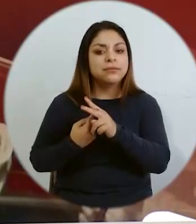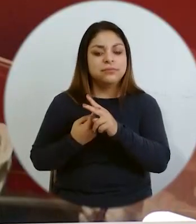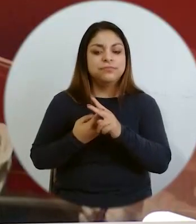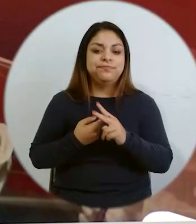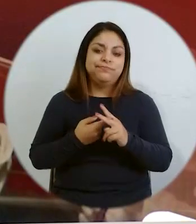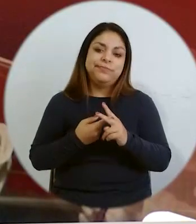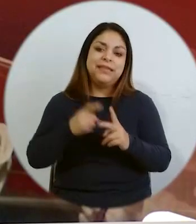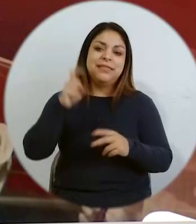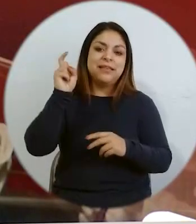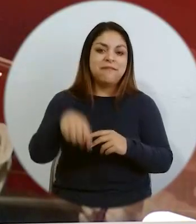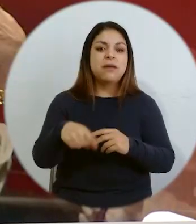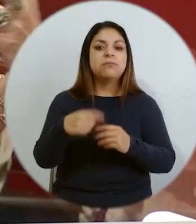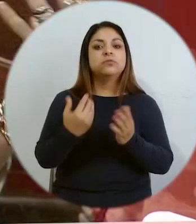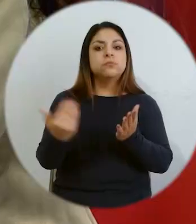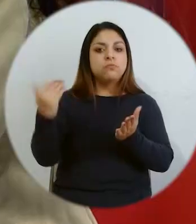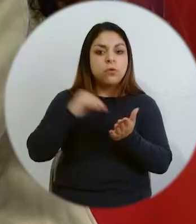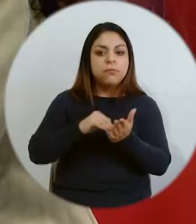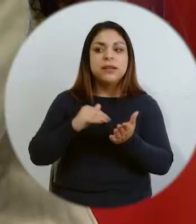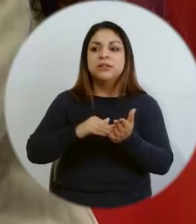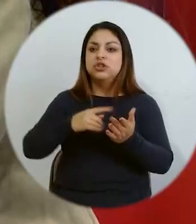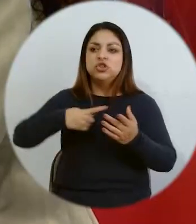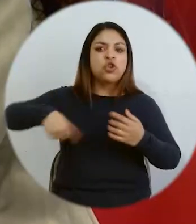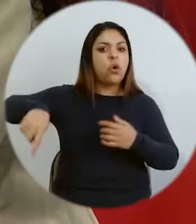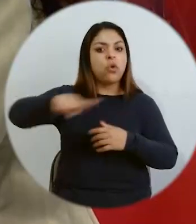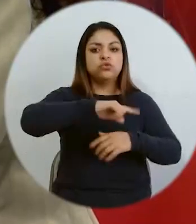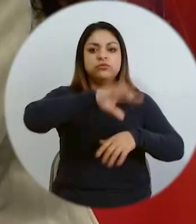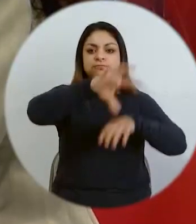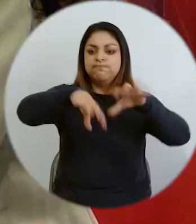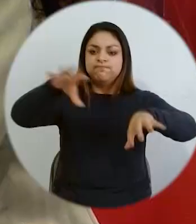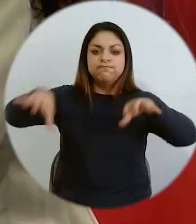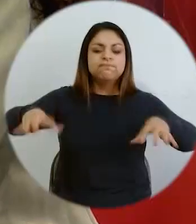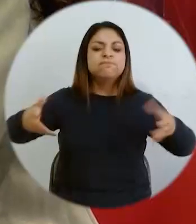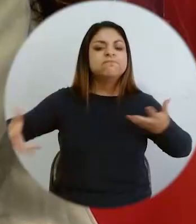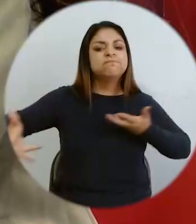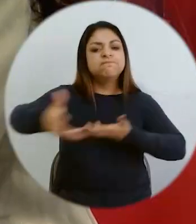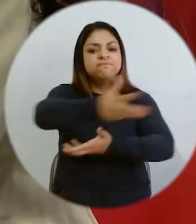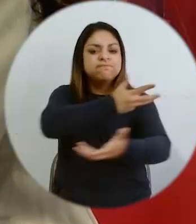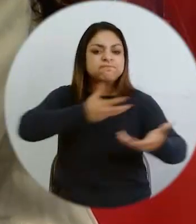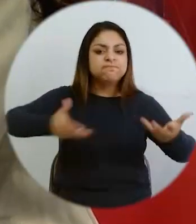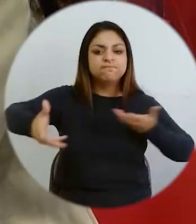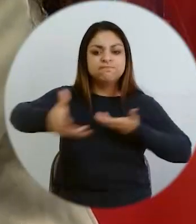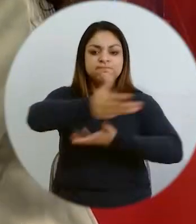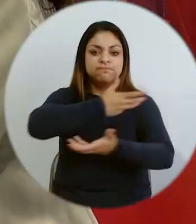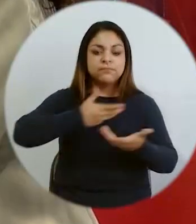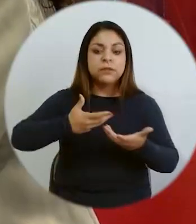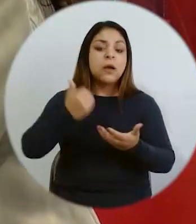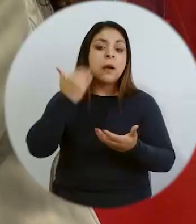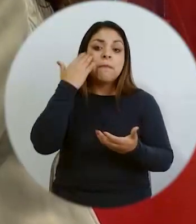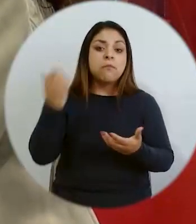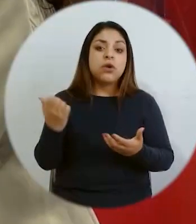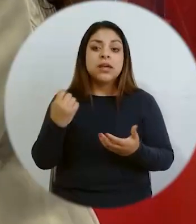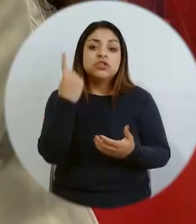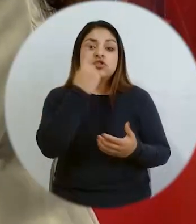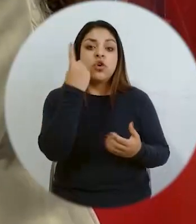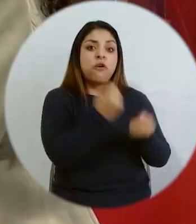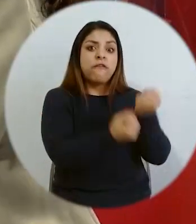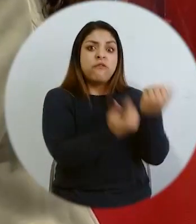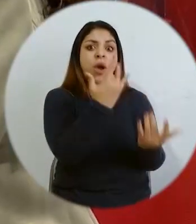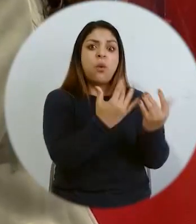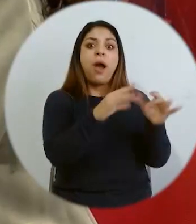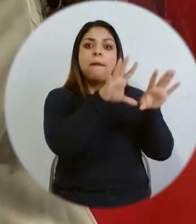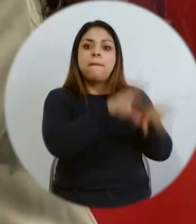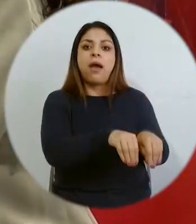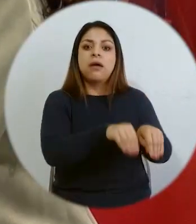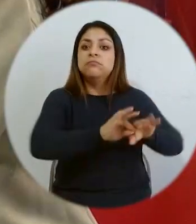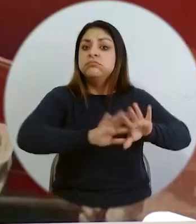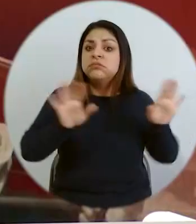aquí otra vez nos tenemos que volver a hablar entre todos. De lo contrario, el mero apagar un incendio no